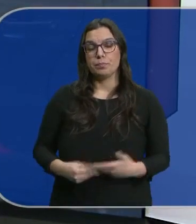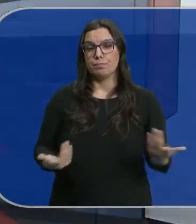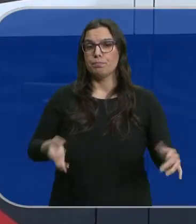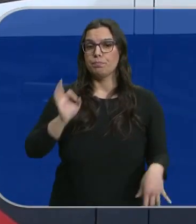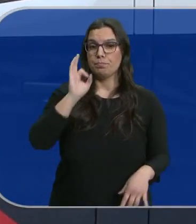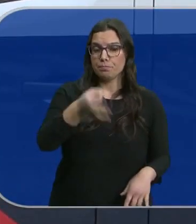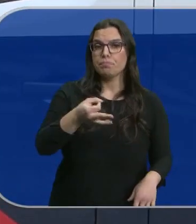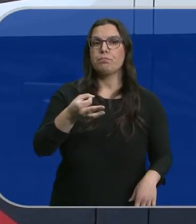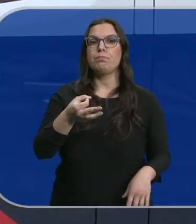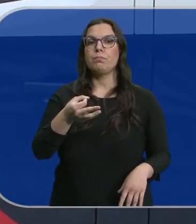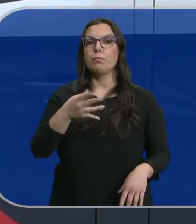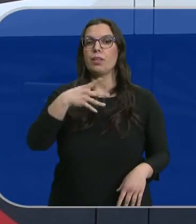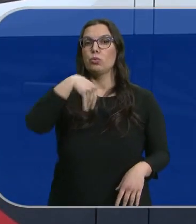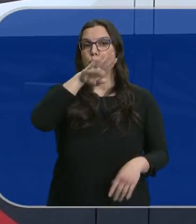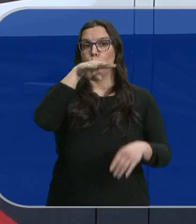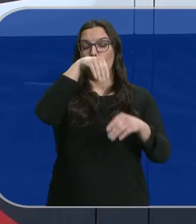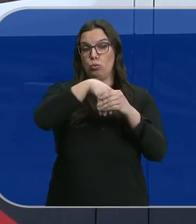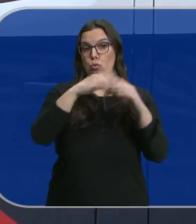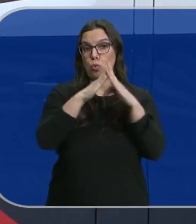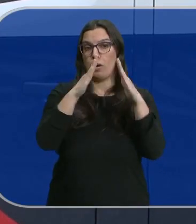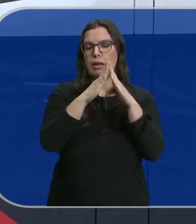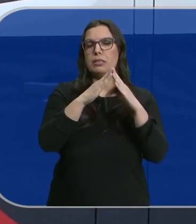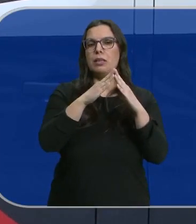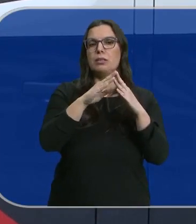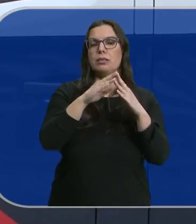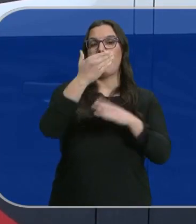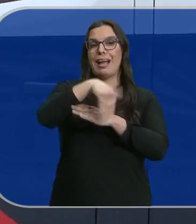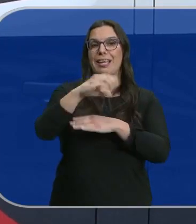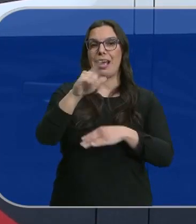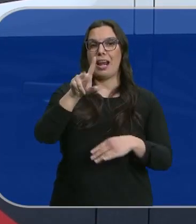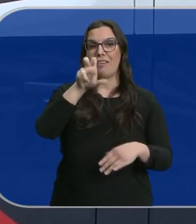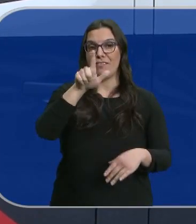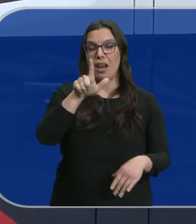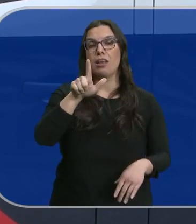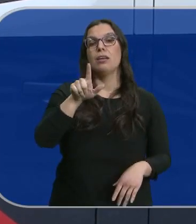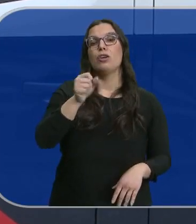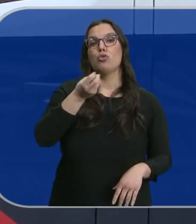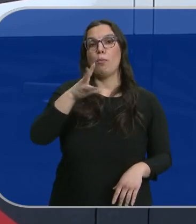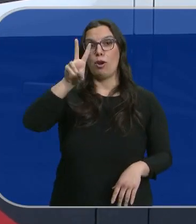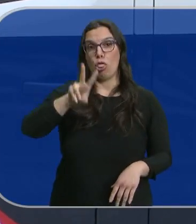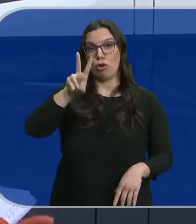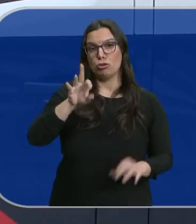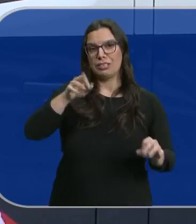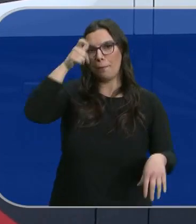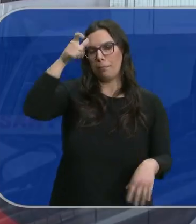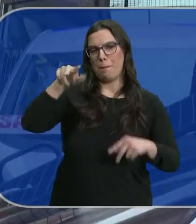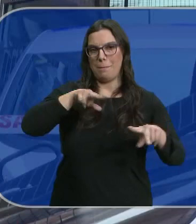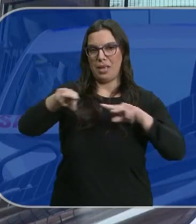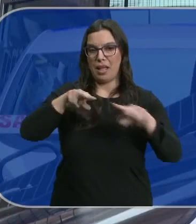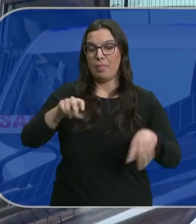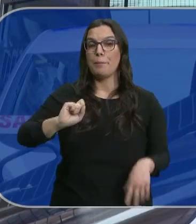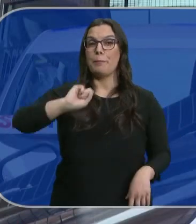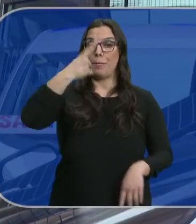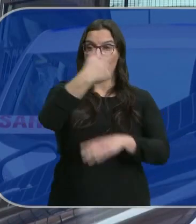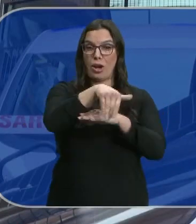Así es, sigue todavía en el interior de su domicilio, en el número 2 de la calle Clavel de Miranda de Ebro. Primero fue detenido